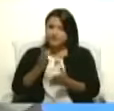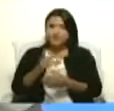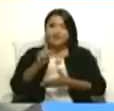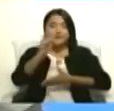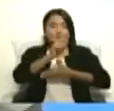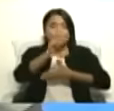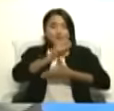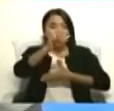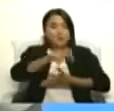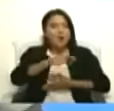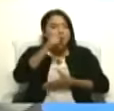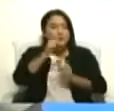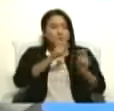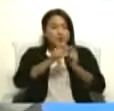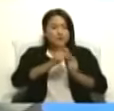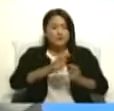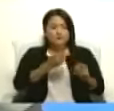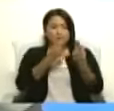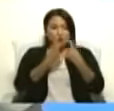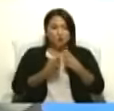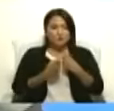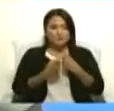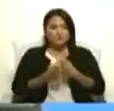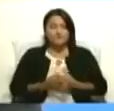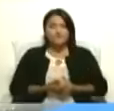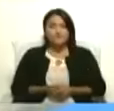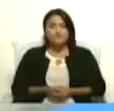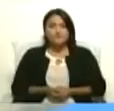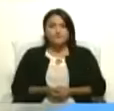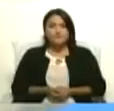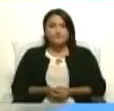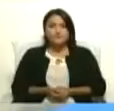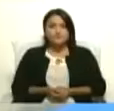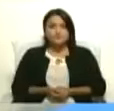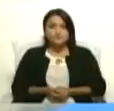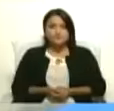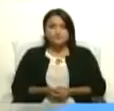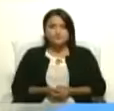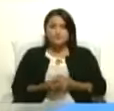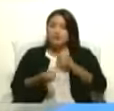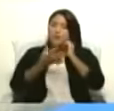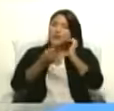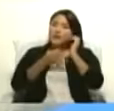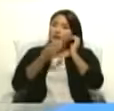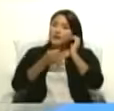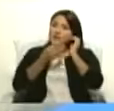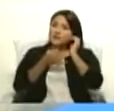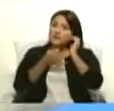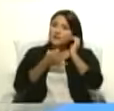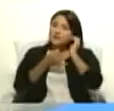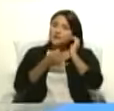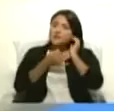telesur el retamal Qué tal Buenas tardes